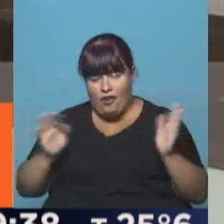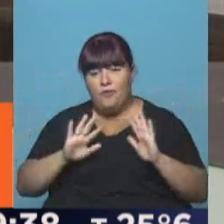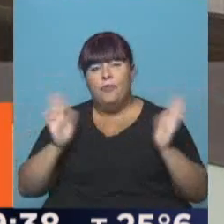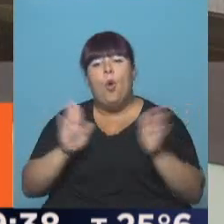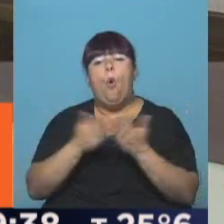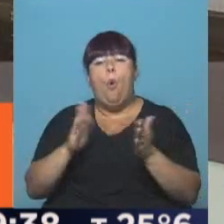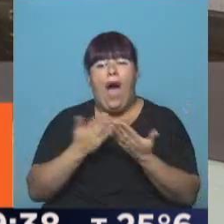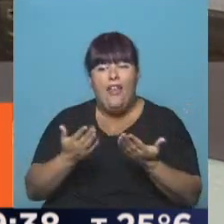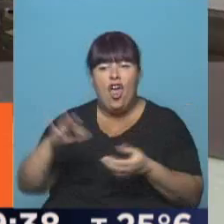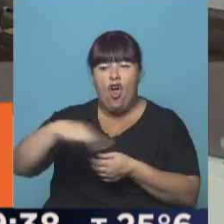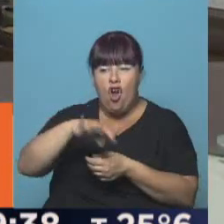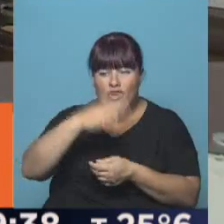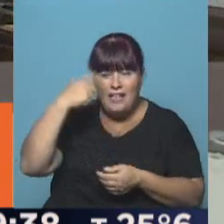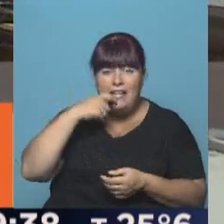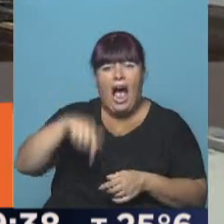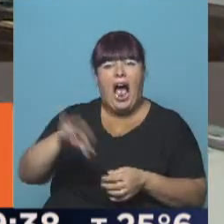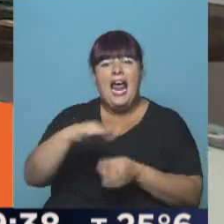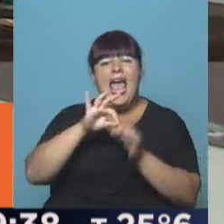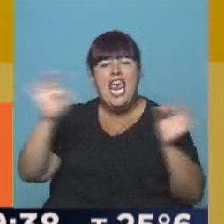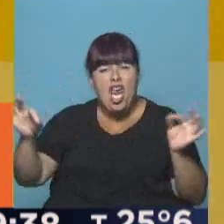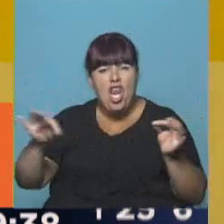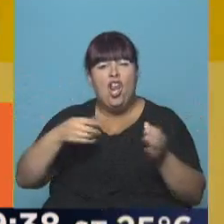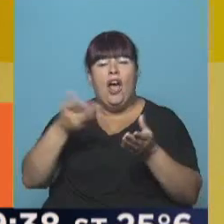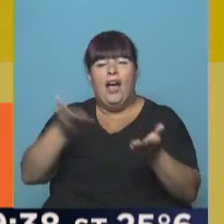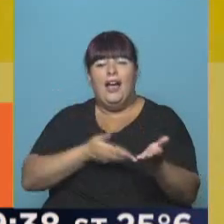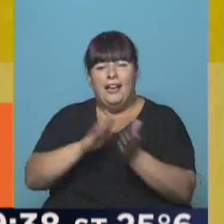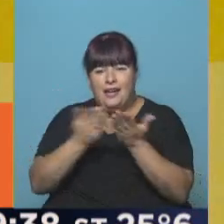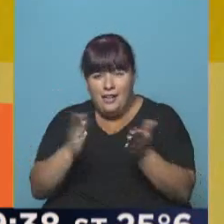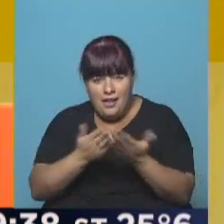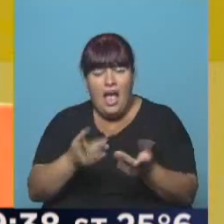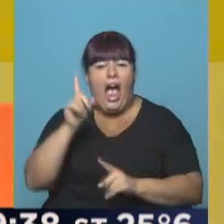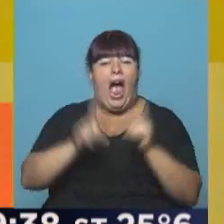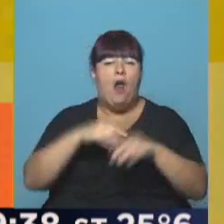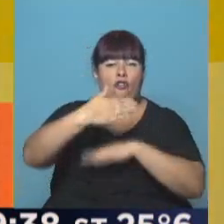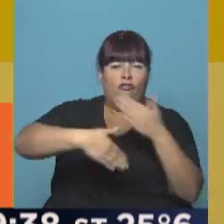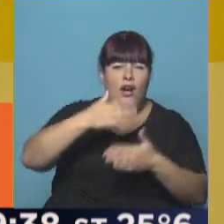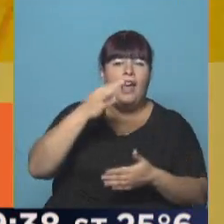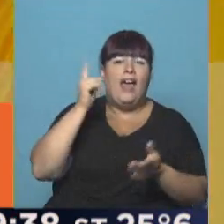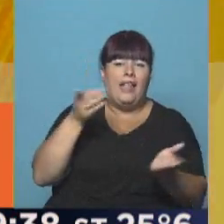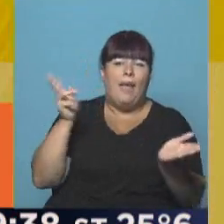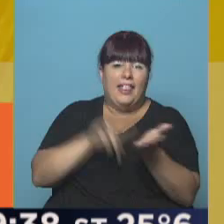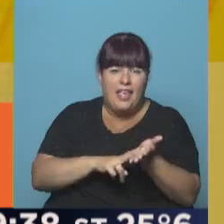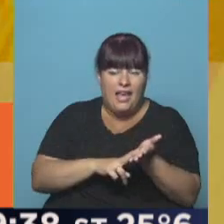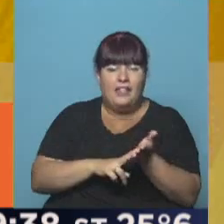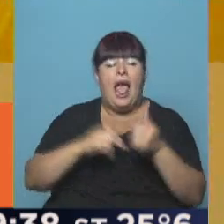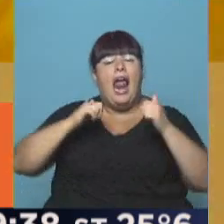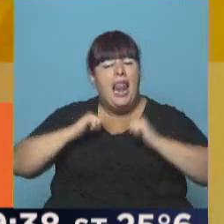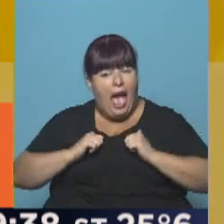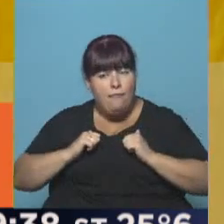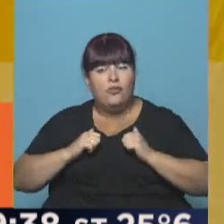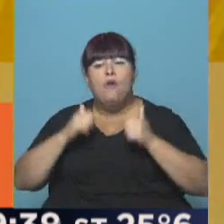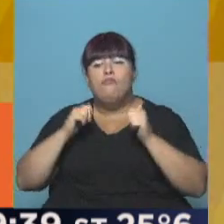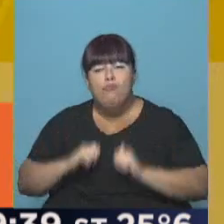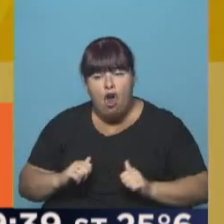los cuadernos venían cocidos con alambre vienen cocidos con hilo los tapaduras tienen pestaña algunos vienen forrados hasta con etiqueta y las mochilas la